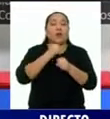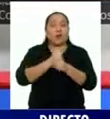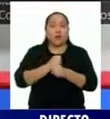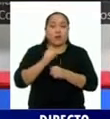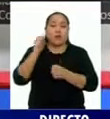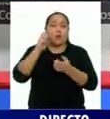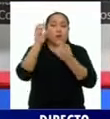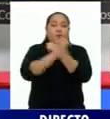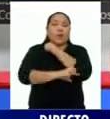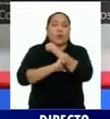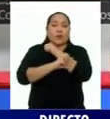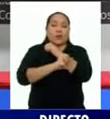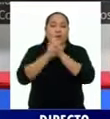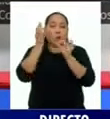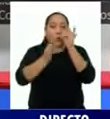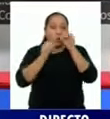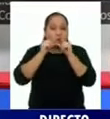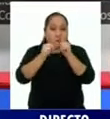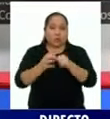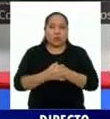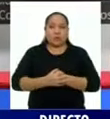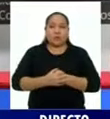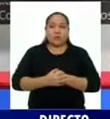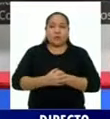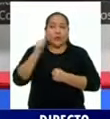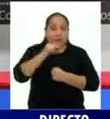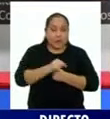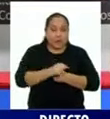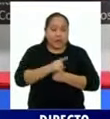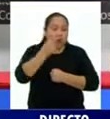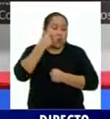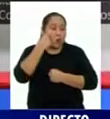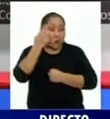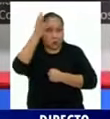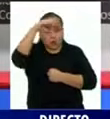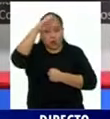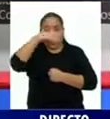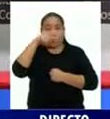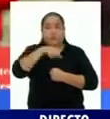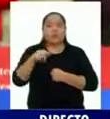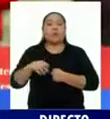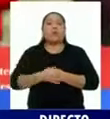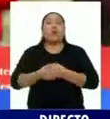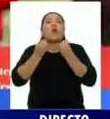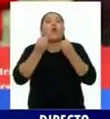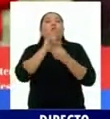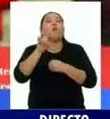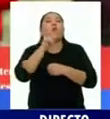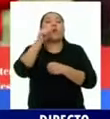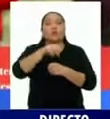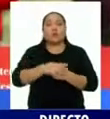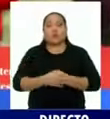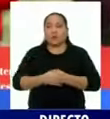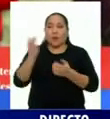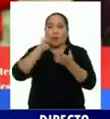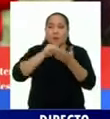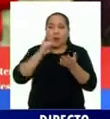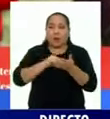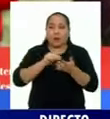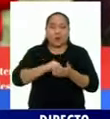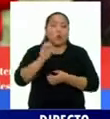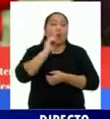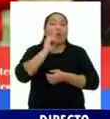digno. La continuidad de las políticas públicas está basada en el conocimiento de la ciudadanía y en su utilidad. Mientras más útil y